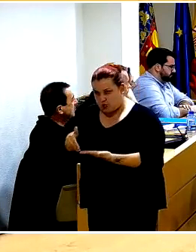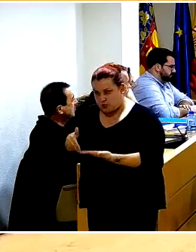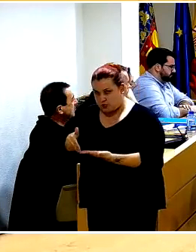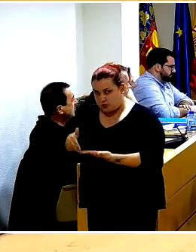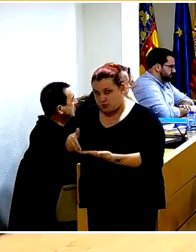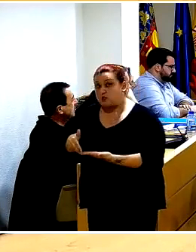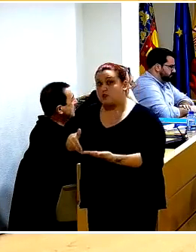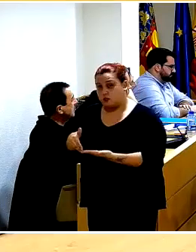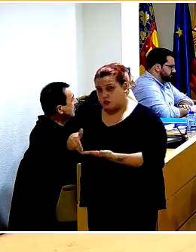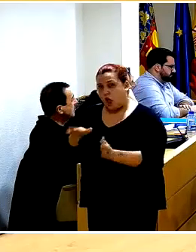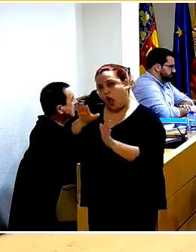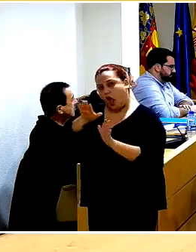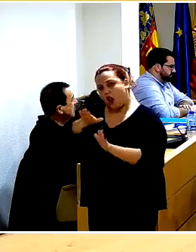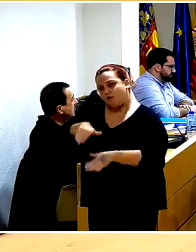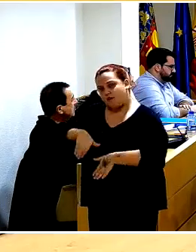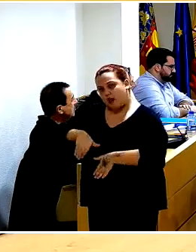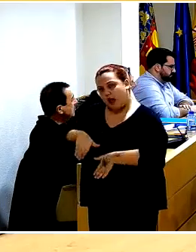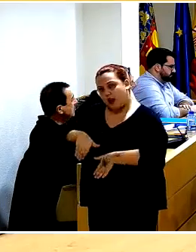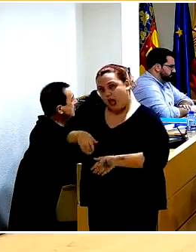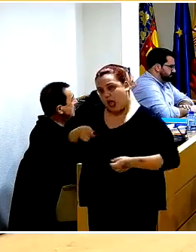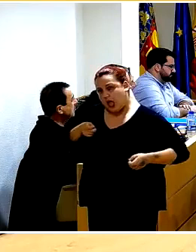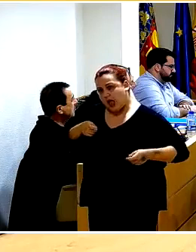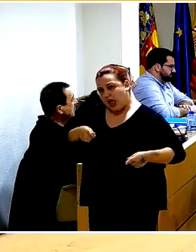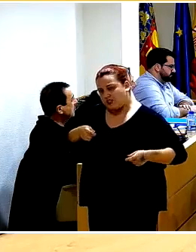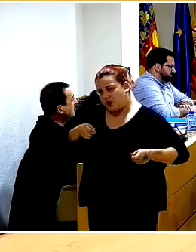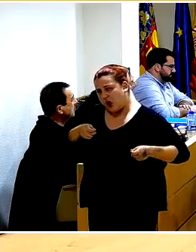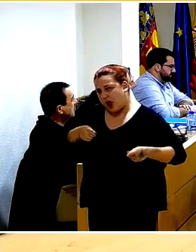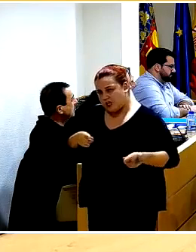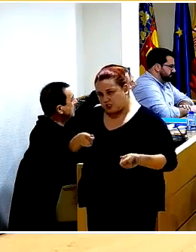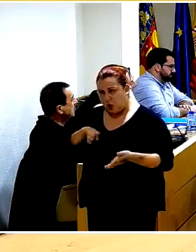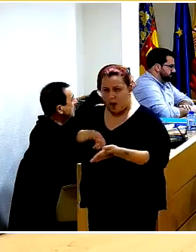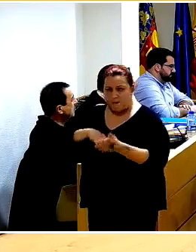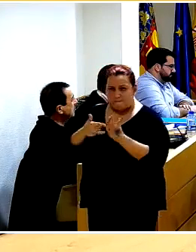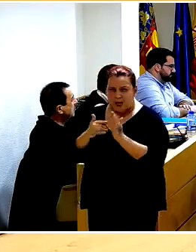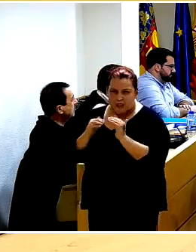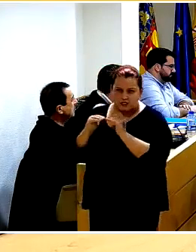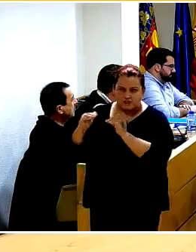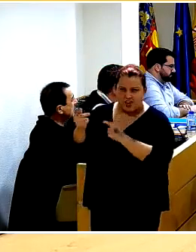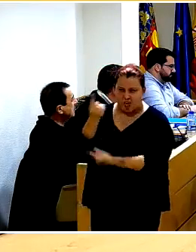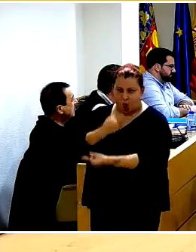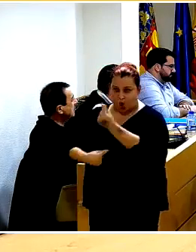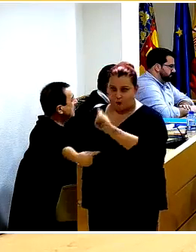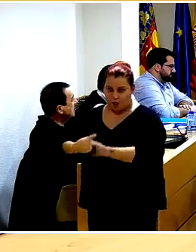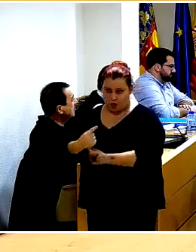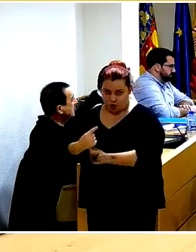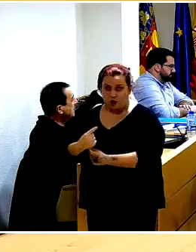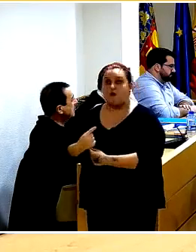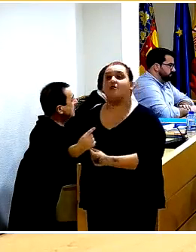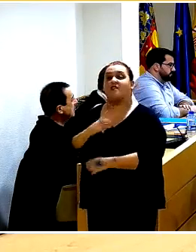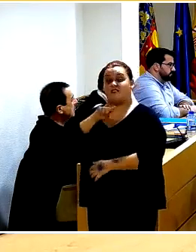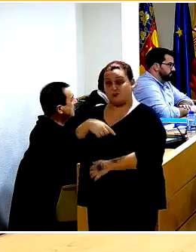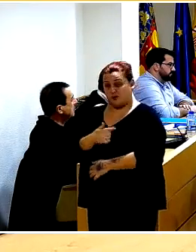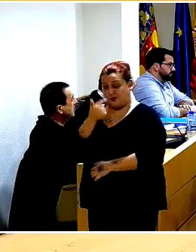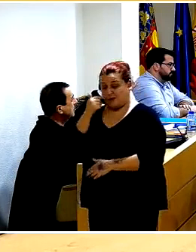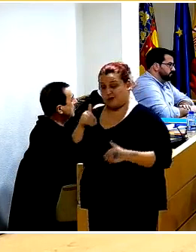lo que resulta es que por mucho tope de gasto que digan, por mucho plan de estabilidad económica, que por cierto seguro que ahora se suprime, no va a haber estabilidad económica